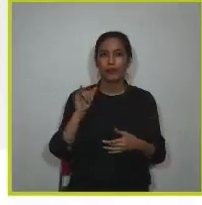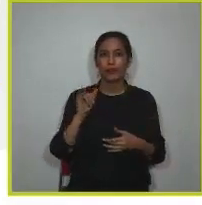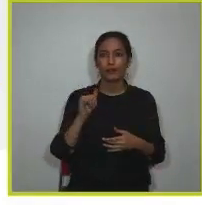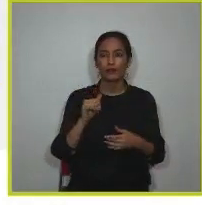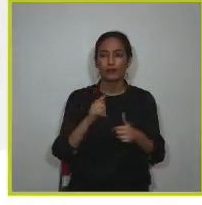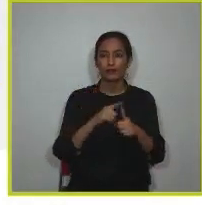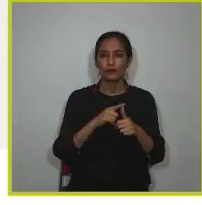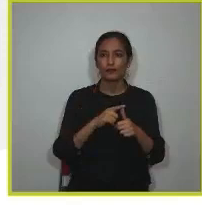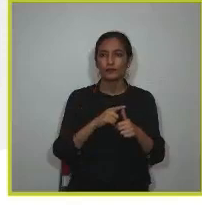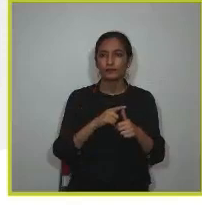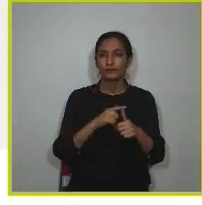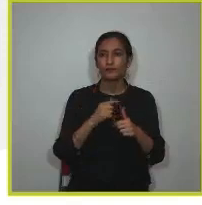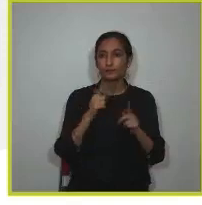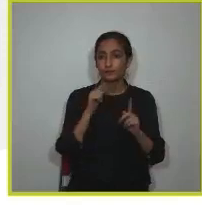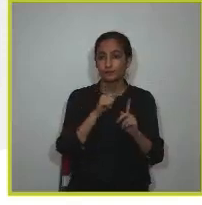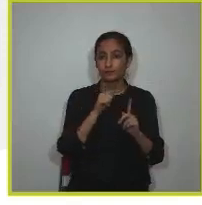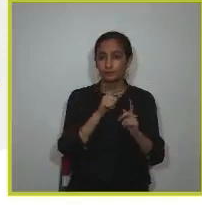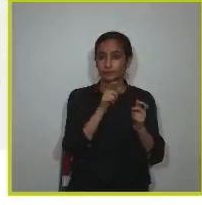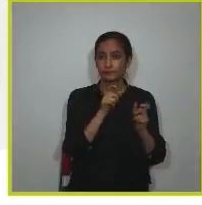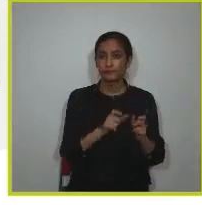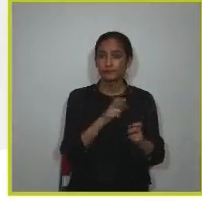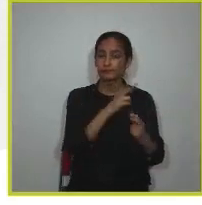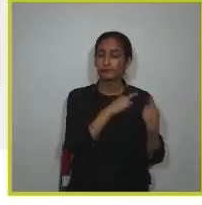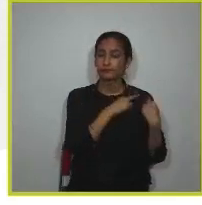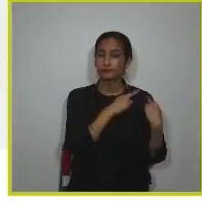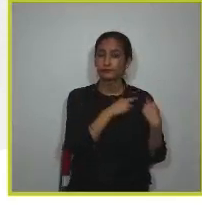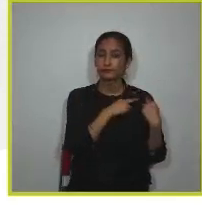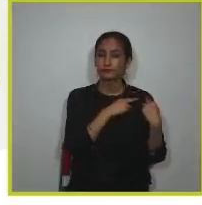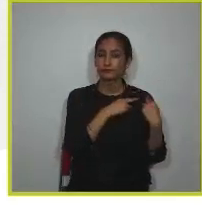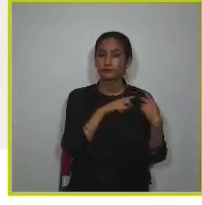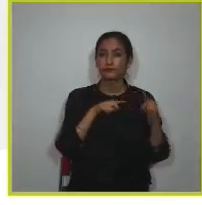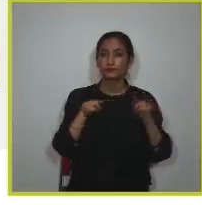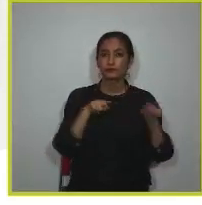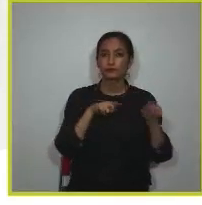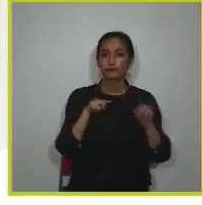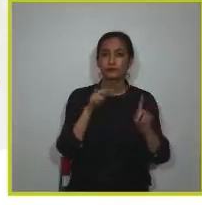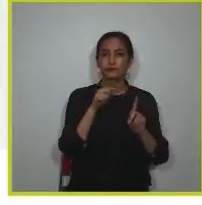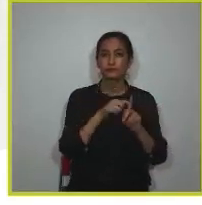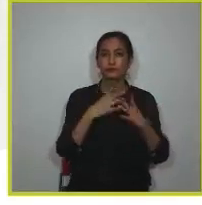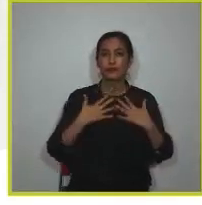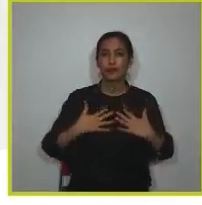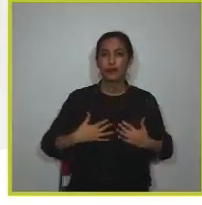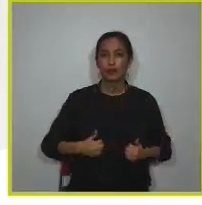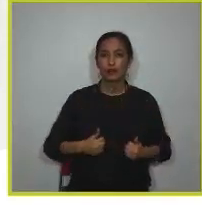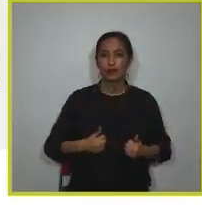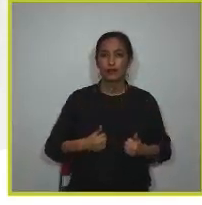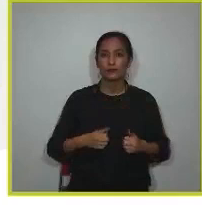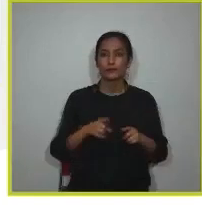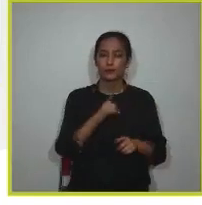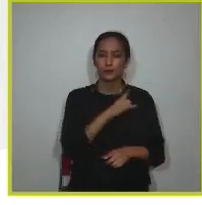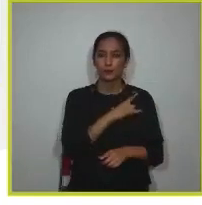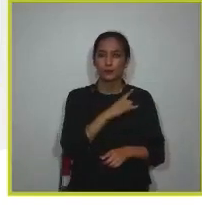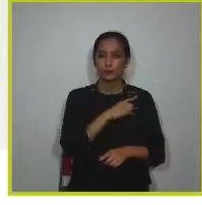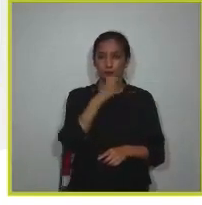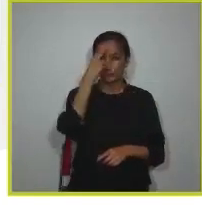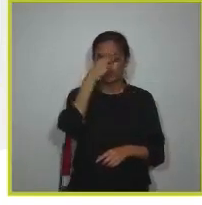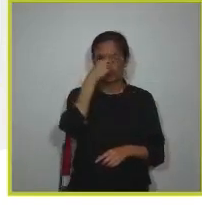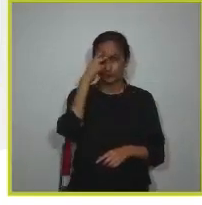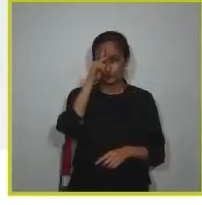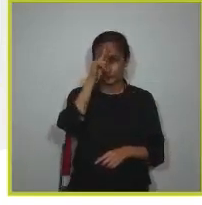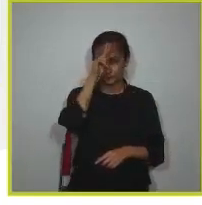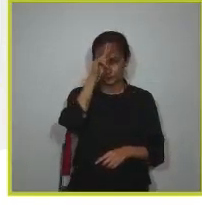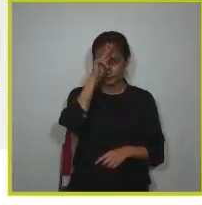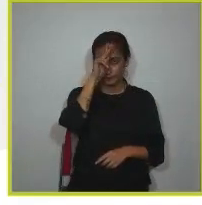quien este dirigirá este esta plenaria y es abogada graduada de la pontificia Universidad Católica del Perú